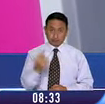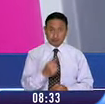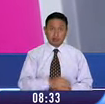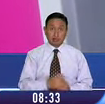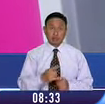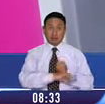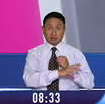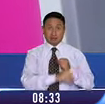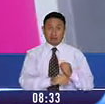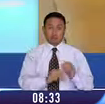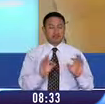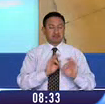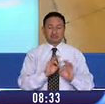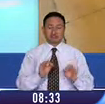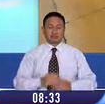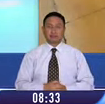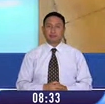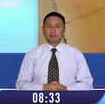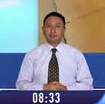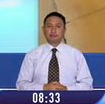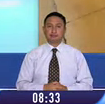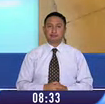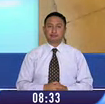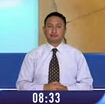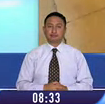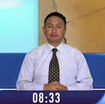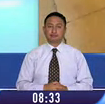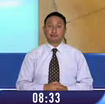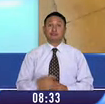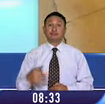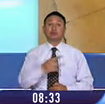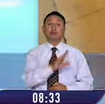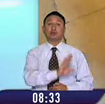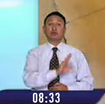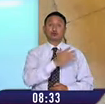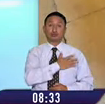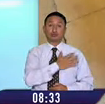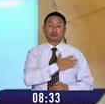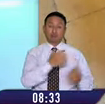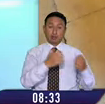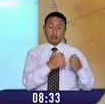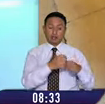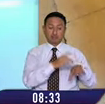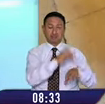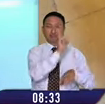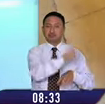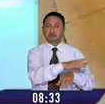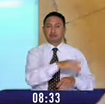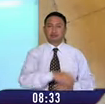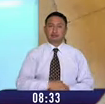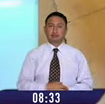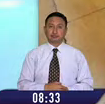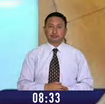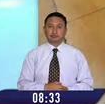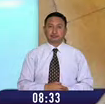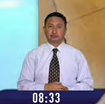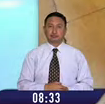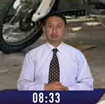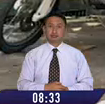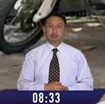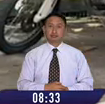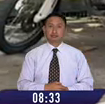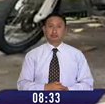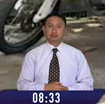no lograron llevarse el dinero. Al contrario, dejaron abandonados los equipos con los que estaban cometiendo el